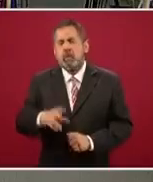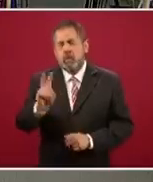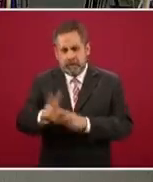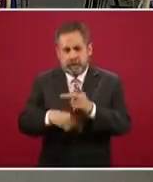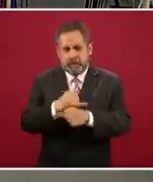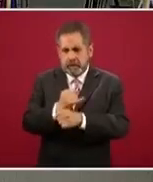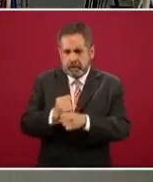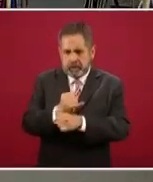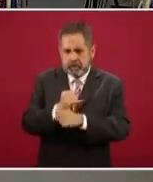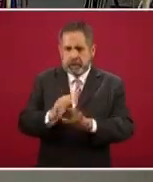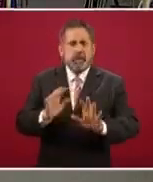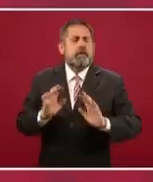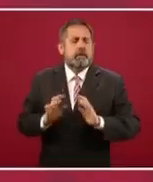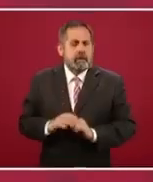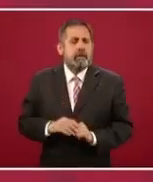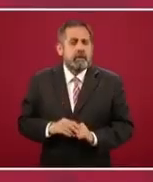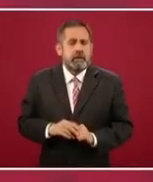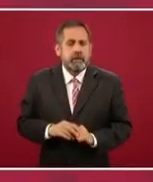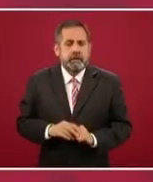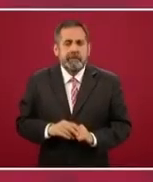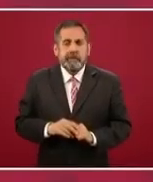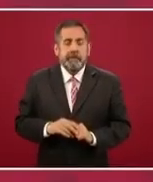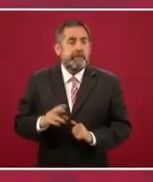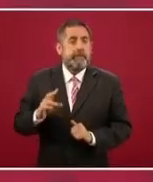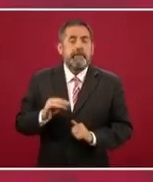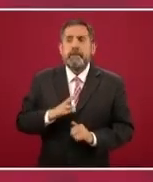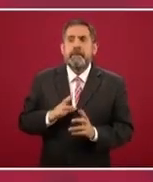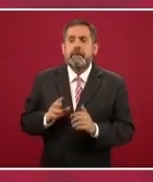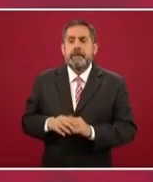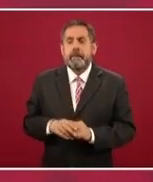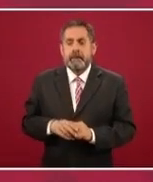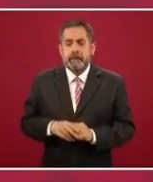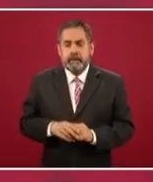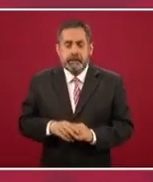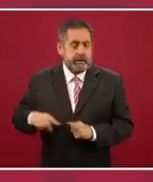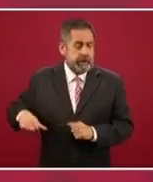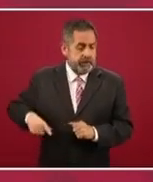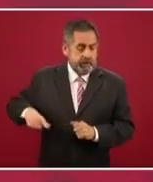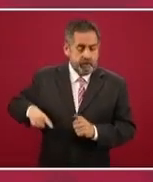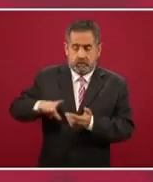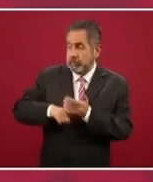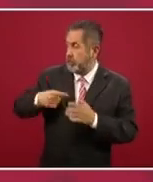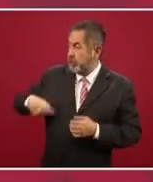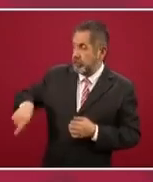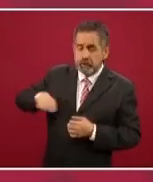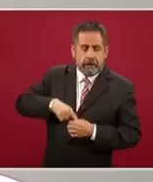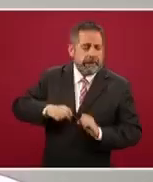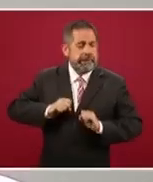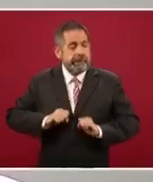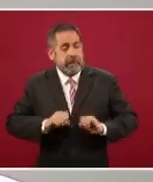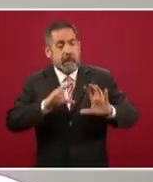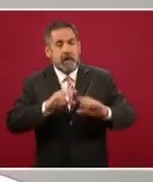investigación. No hay en el gobierno nuestro